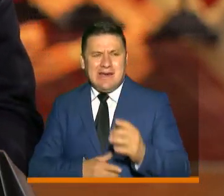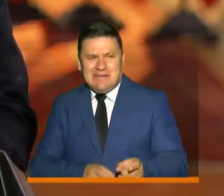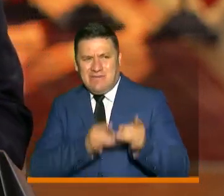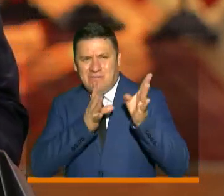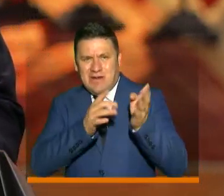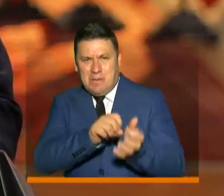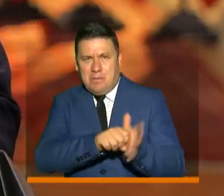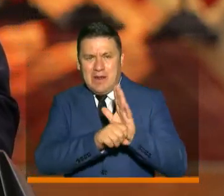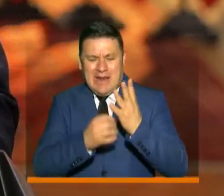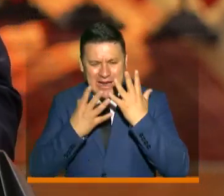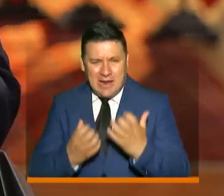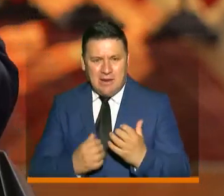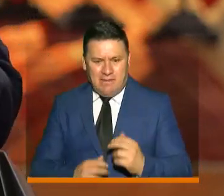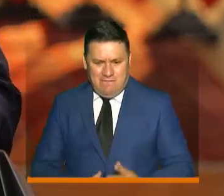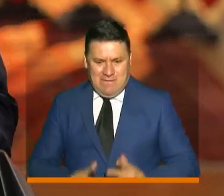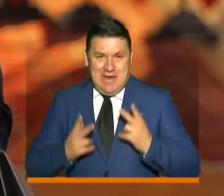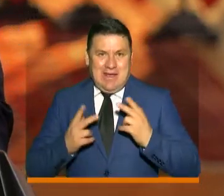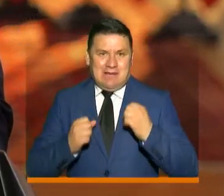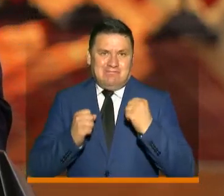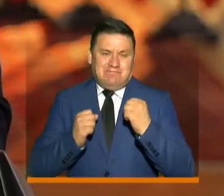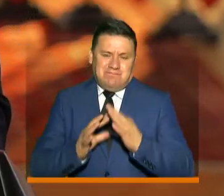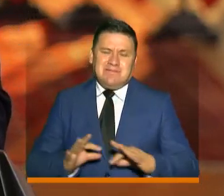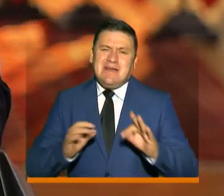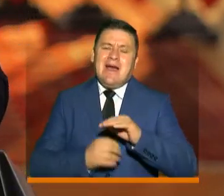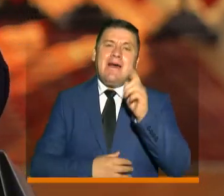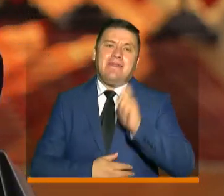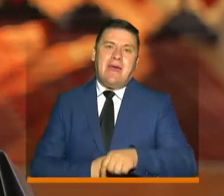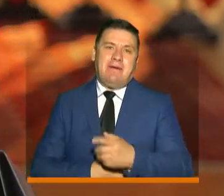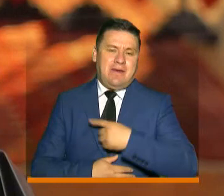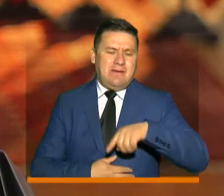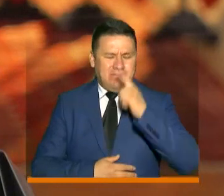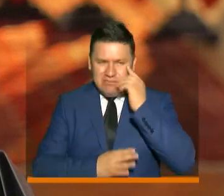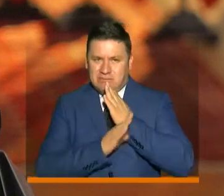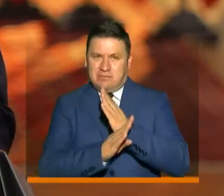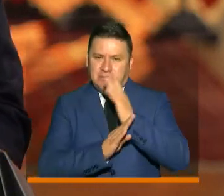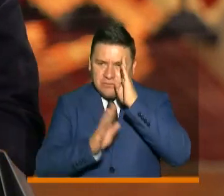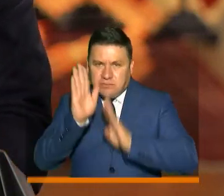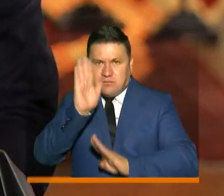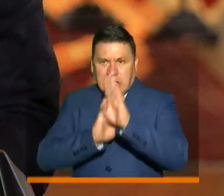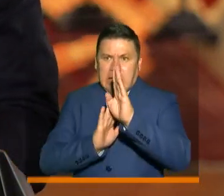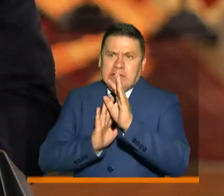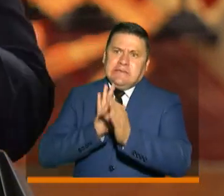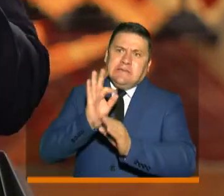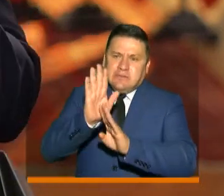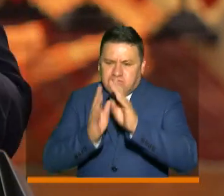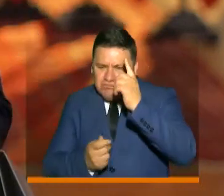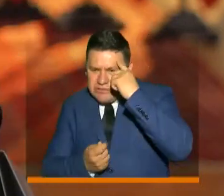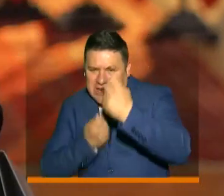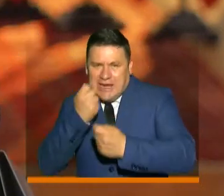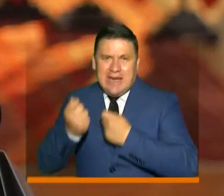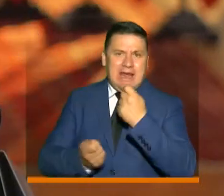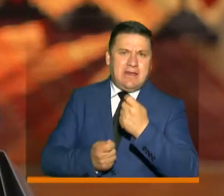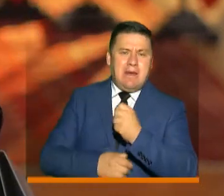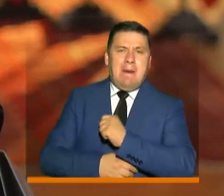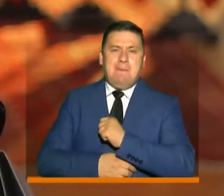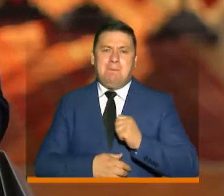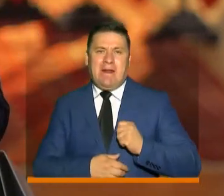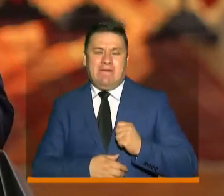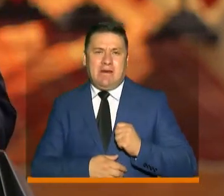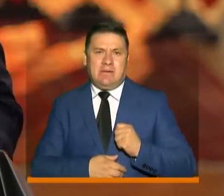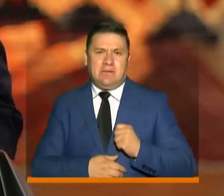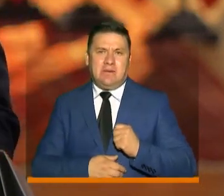coronavirus nuestro deber es también proteger los emprendimientos las iniciativas privadas